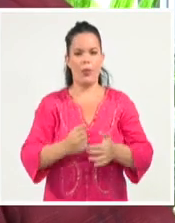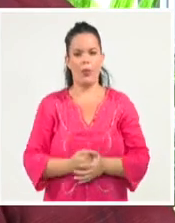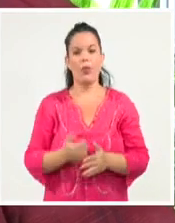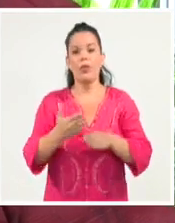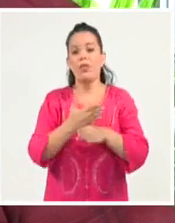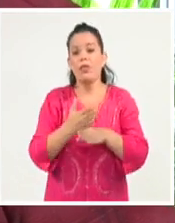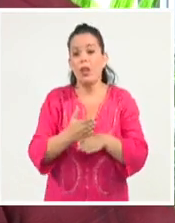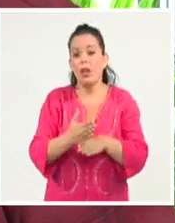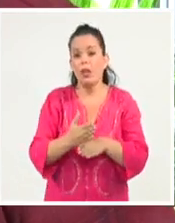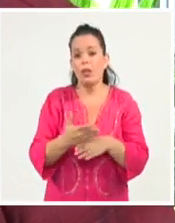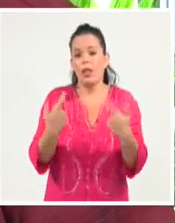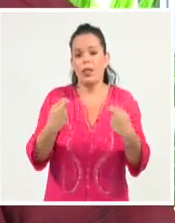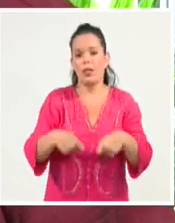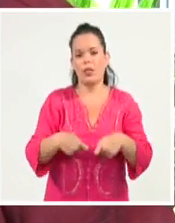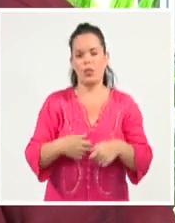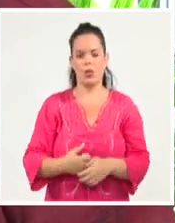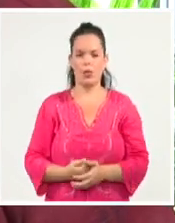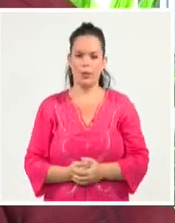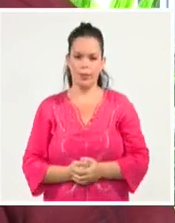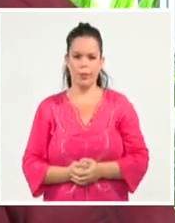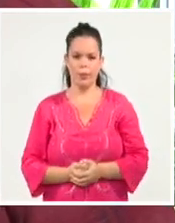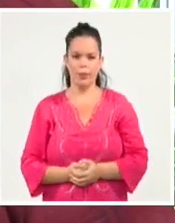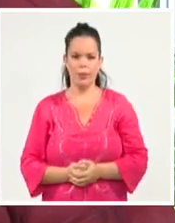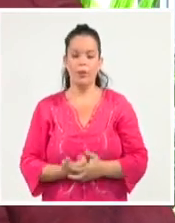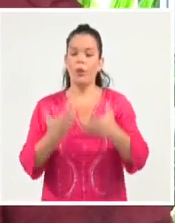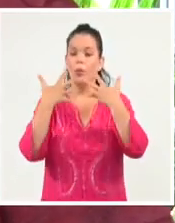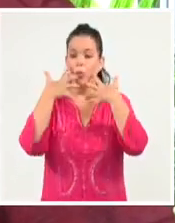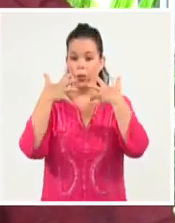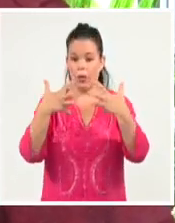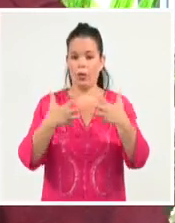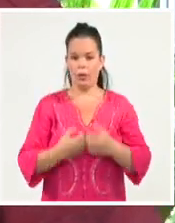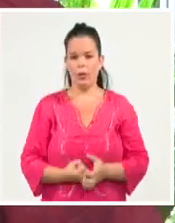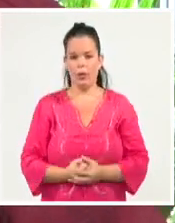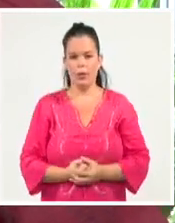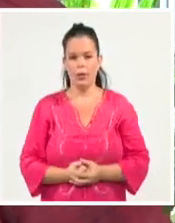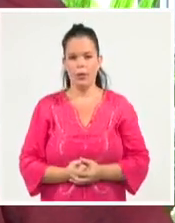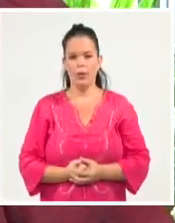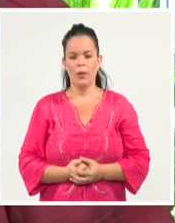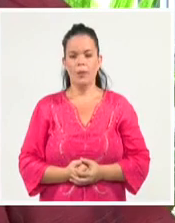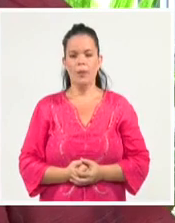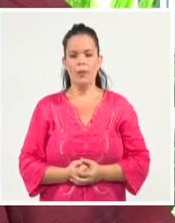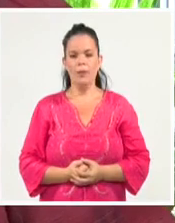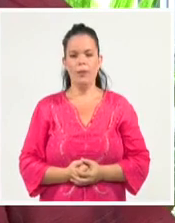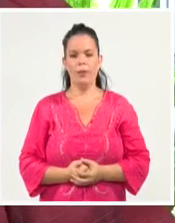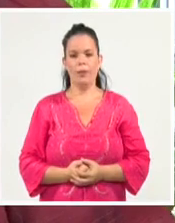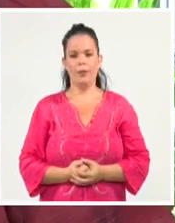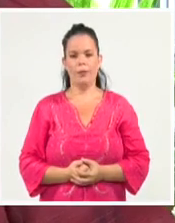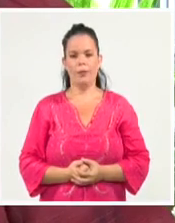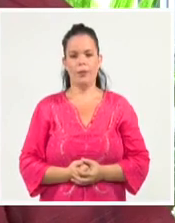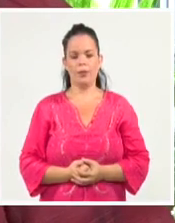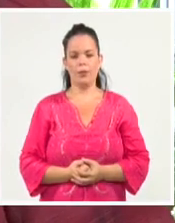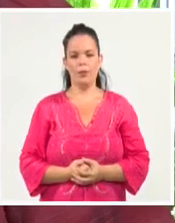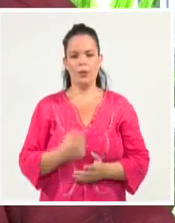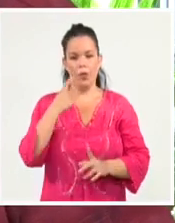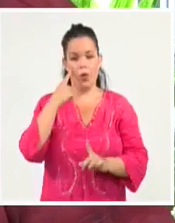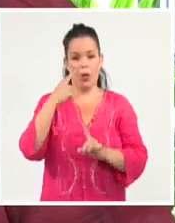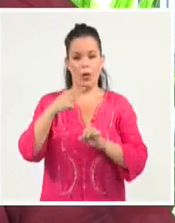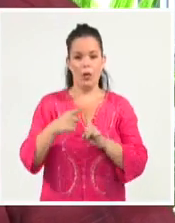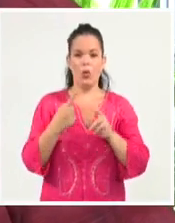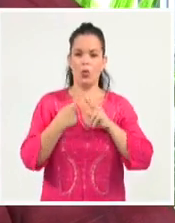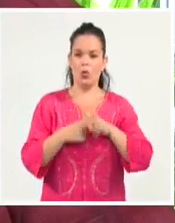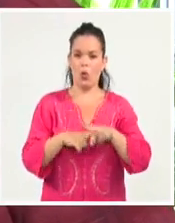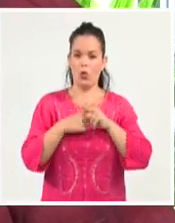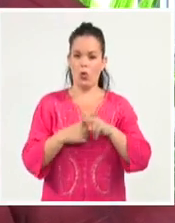tomando en los últimos días que, sin lugar a dudas, nos han estado dando soluciones para paliar esta